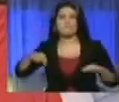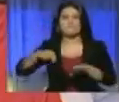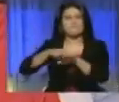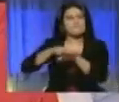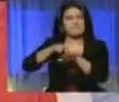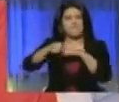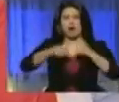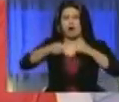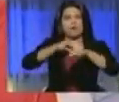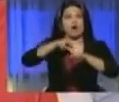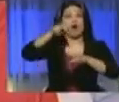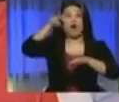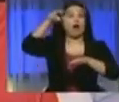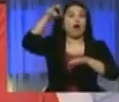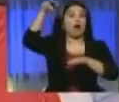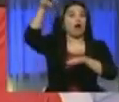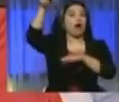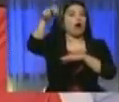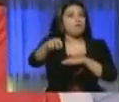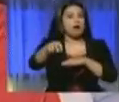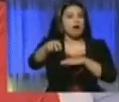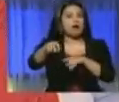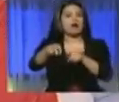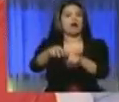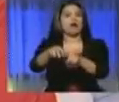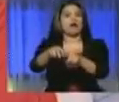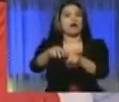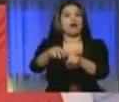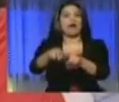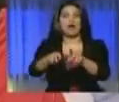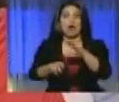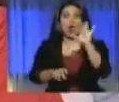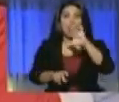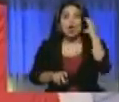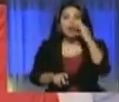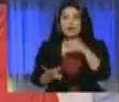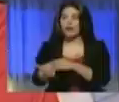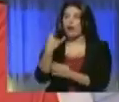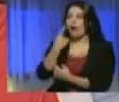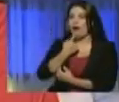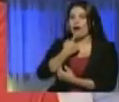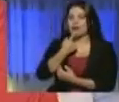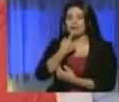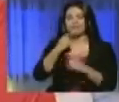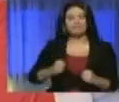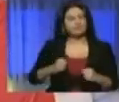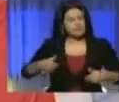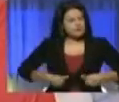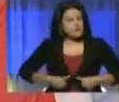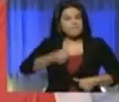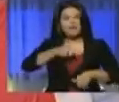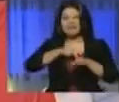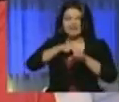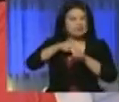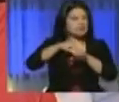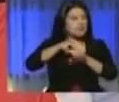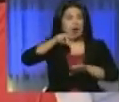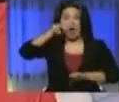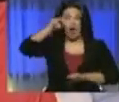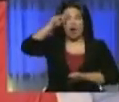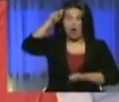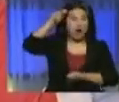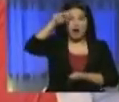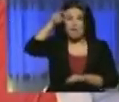su mejor marca, presidente. Significa que tenemos Yolimar para rato, y tiene 20 añitos, significa que, sacando cuenta, presidente, en el